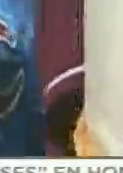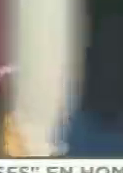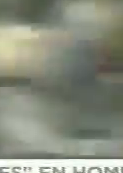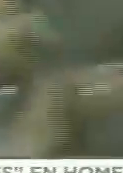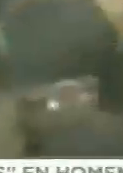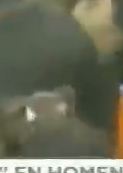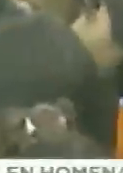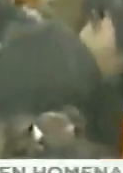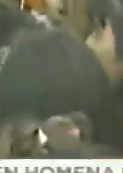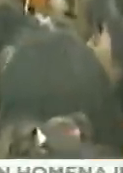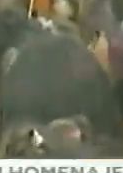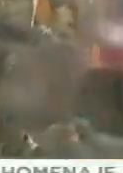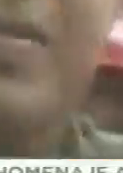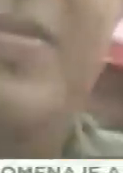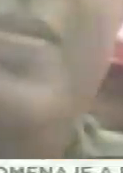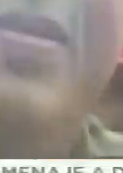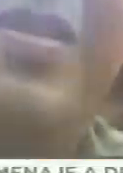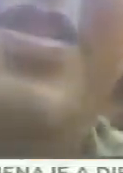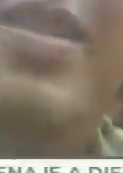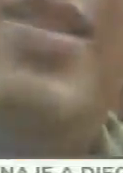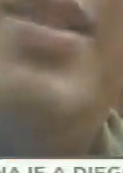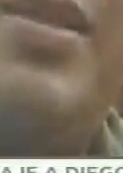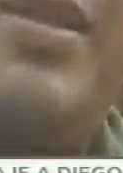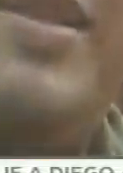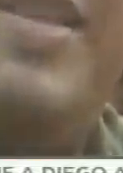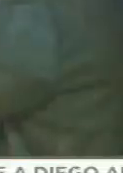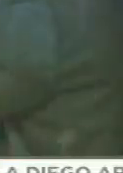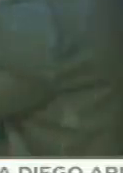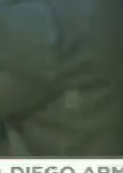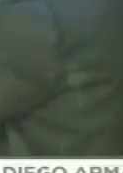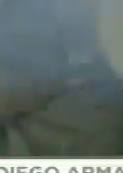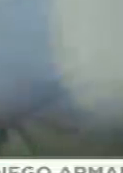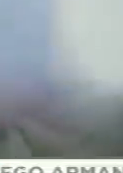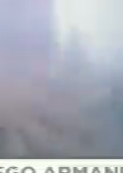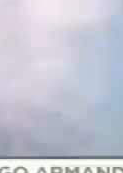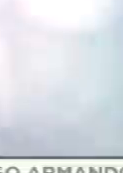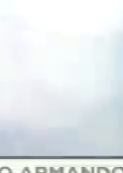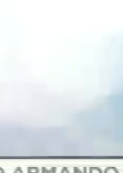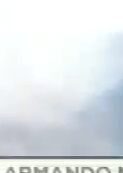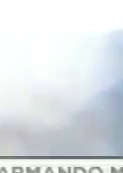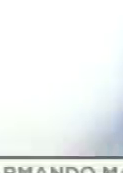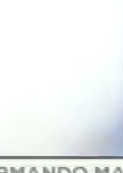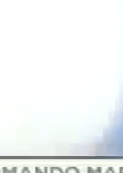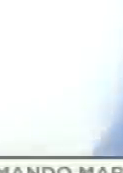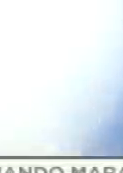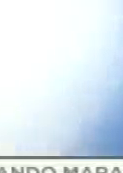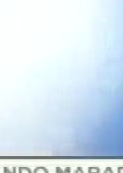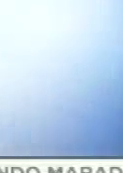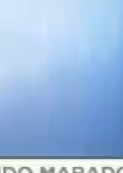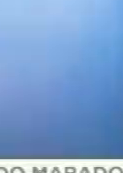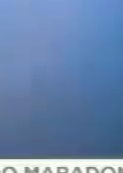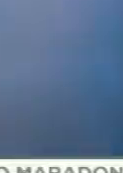continente y en estos pueblos. Tú nunca morirás. Te quedaste para siempre.